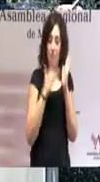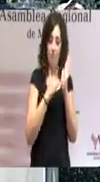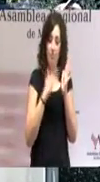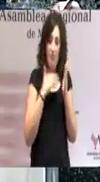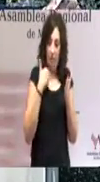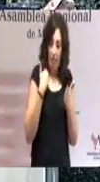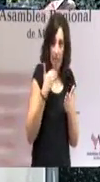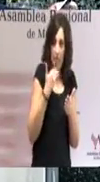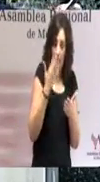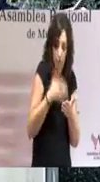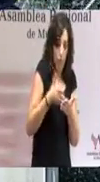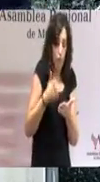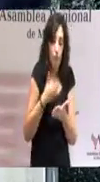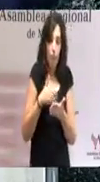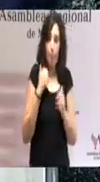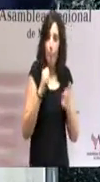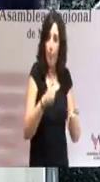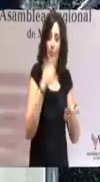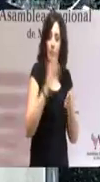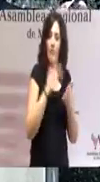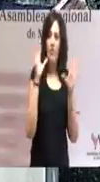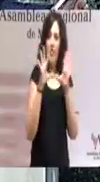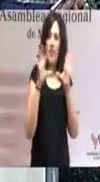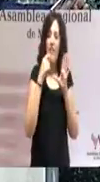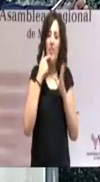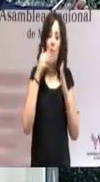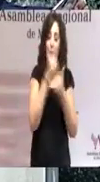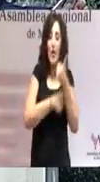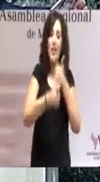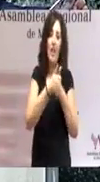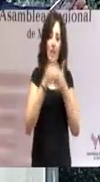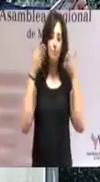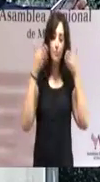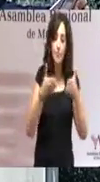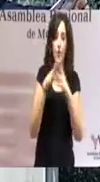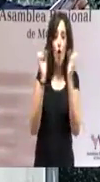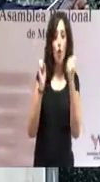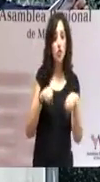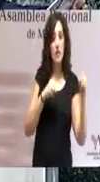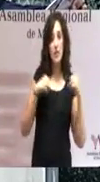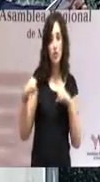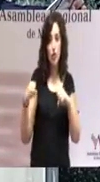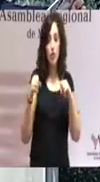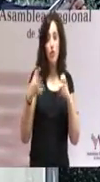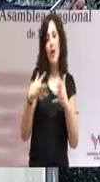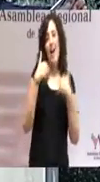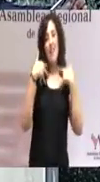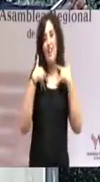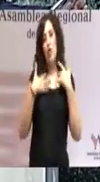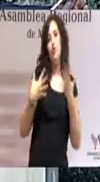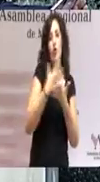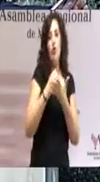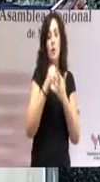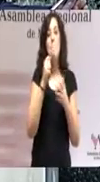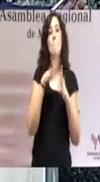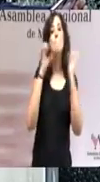primeras, habla, entre una de sus prioridades, abordar desde el consenso con todos los afectados un pacto nacional